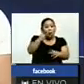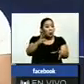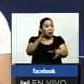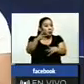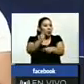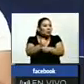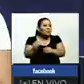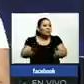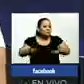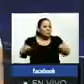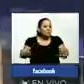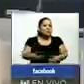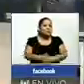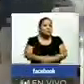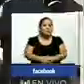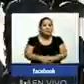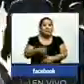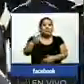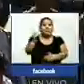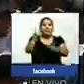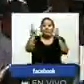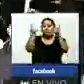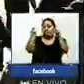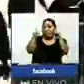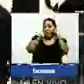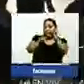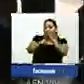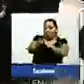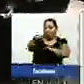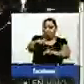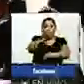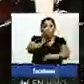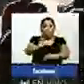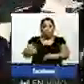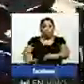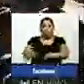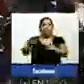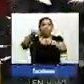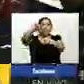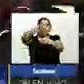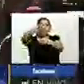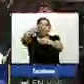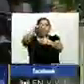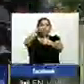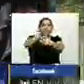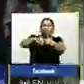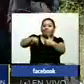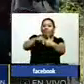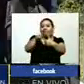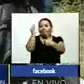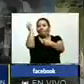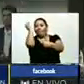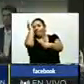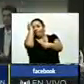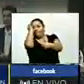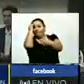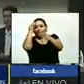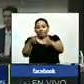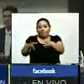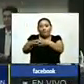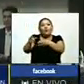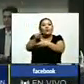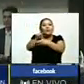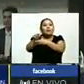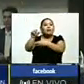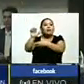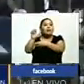conclusiones. El fenómeno migratorio que se vive en el país y a nivel centroamericano alarma a los miembros del movimiento ecuménico.